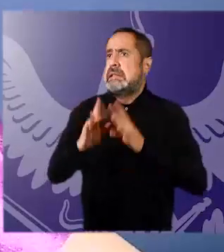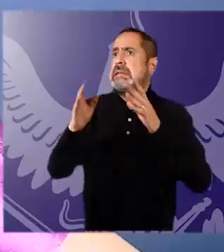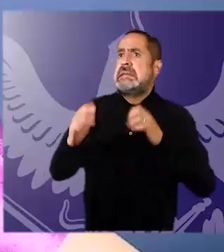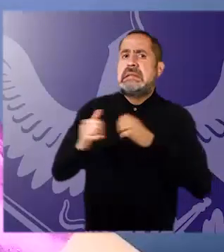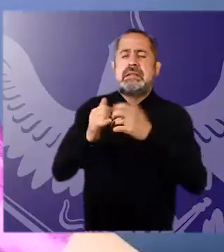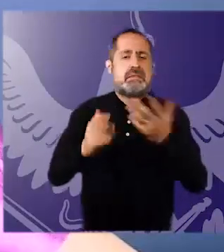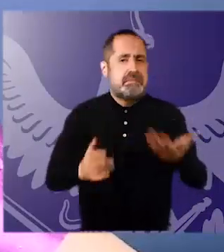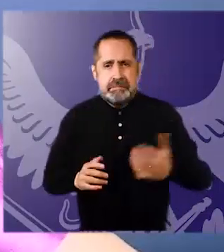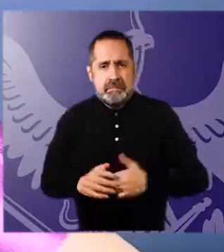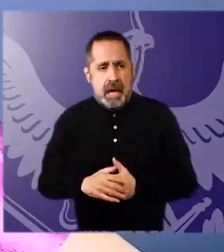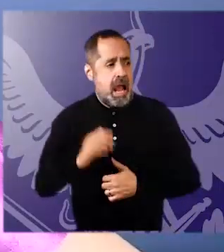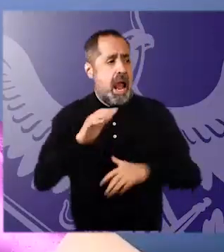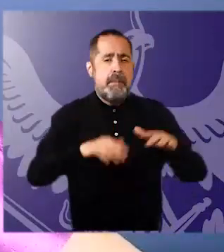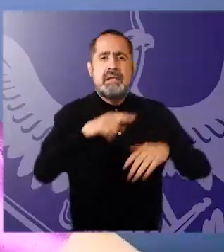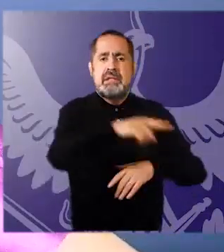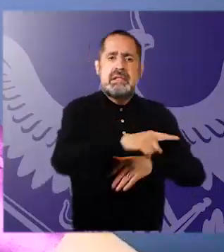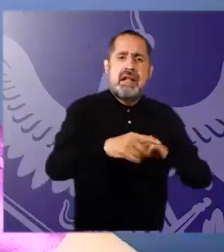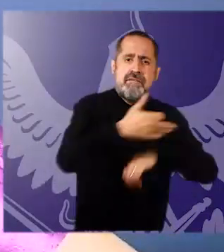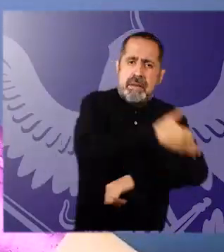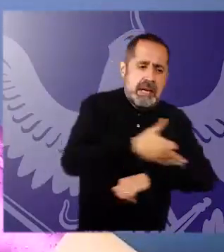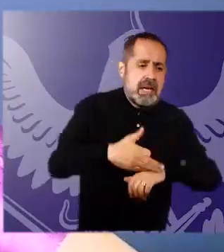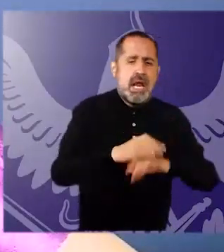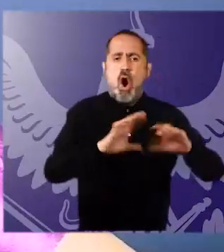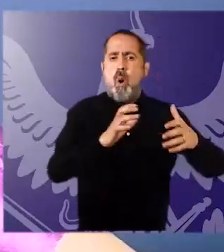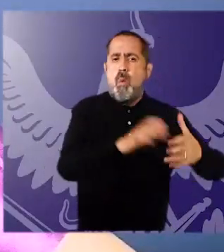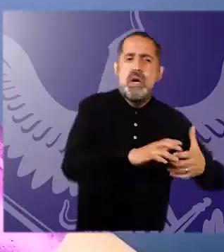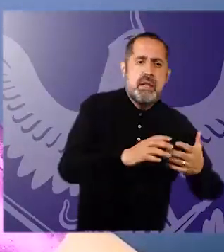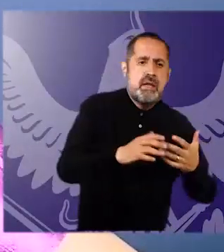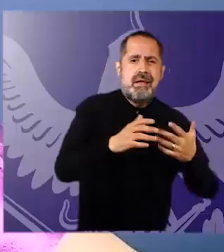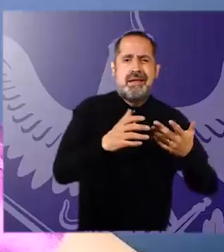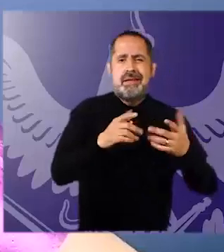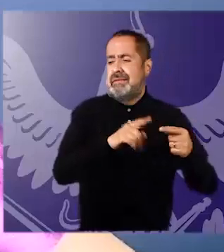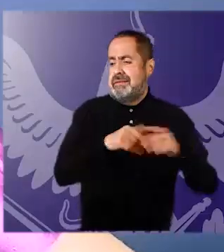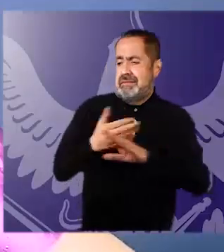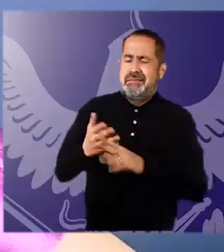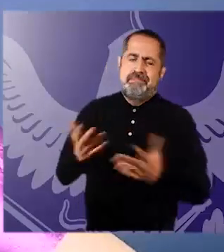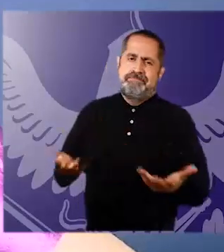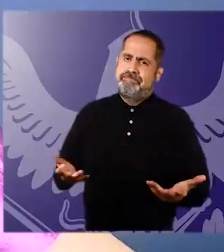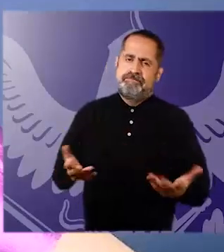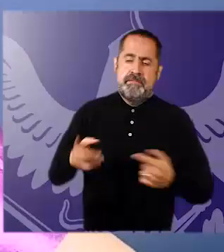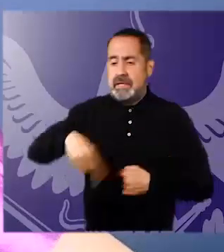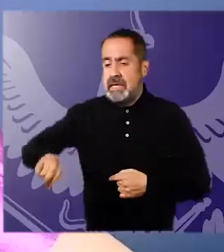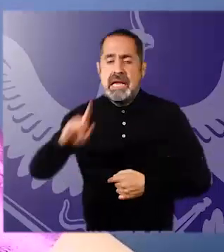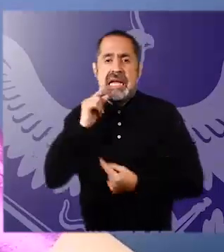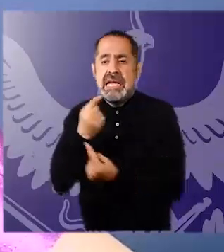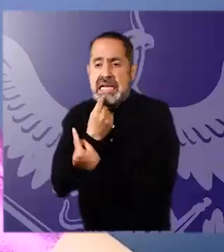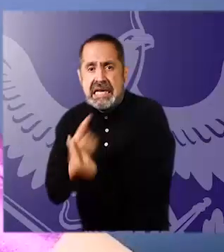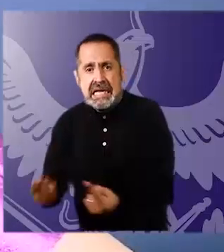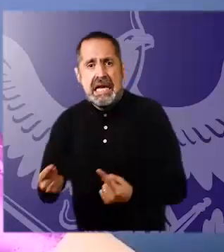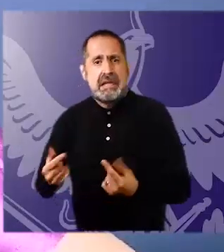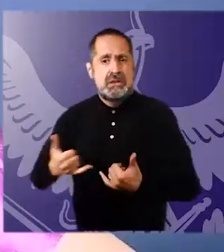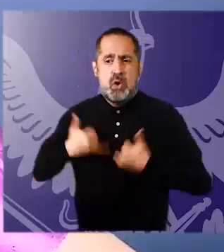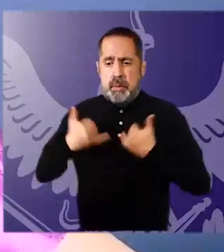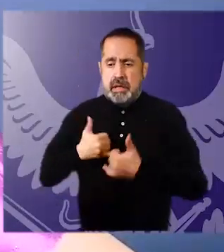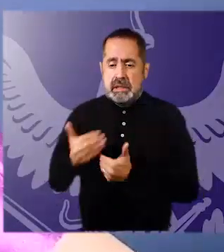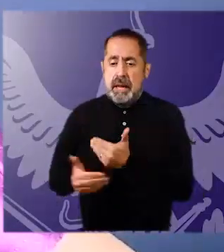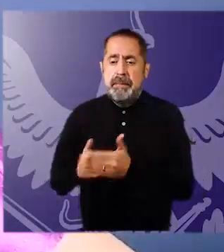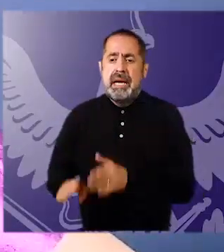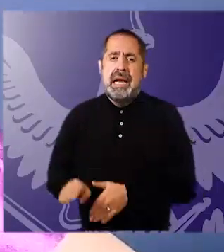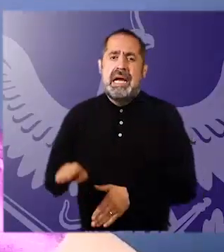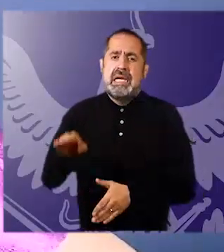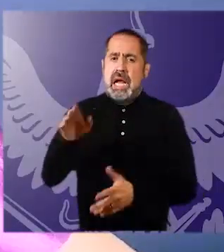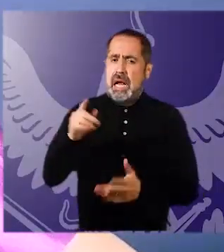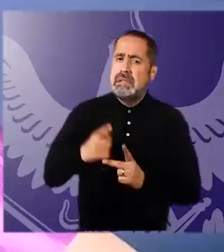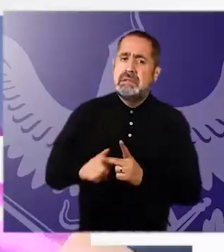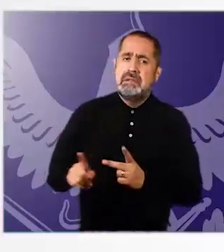contextos adversos, familiares, comunitarios y sociales en donde niñas y adolescentes actualmente se